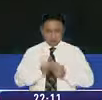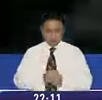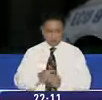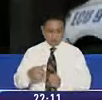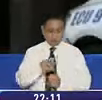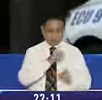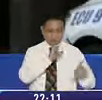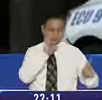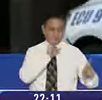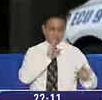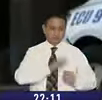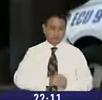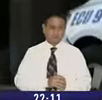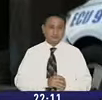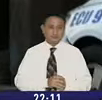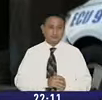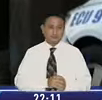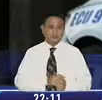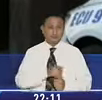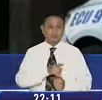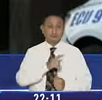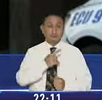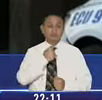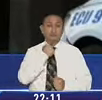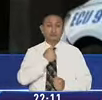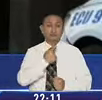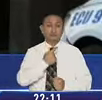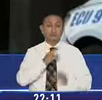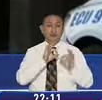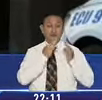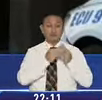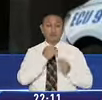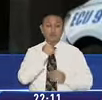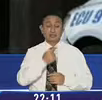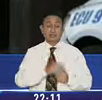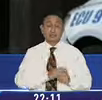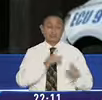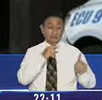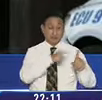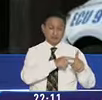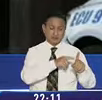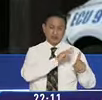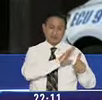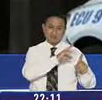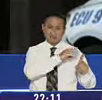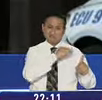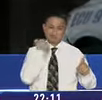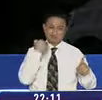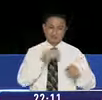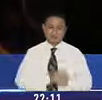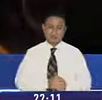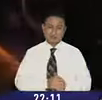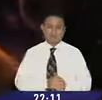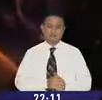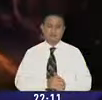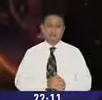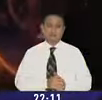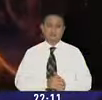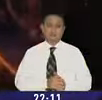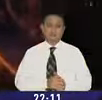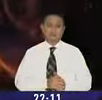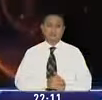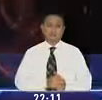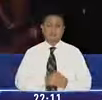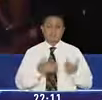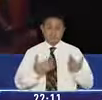porteño. Ahí la familia dice que el man ya estaba pedido. El man había dicho que ya lo estaban buscando para matarlo. Una vez ocurrido